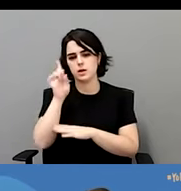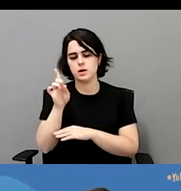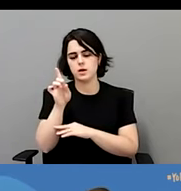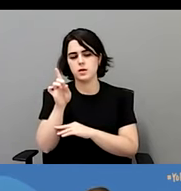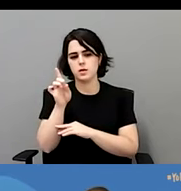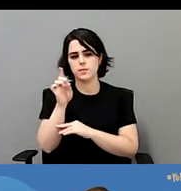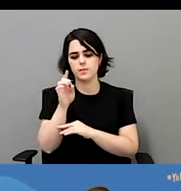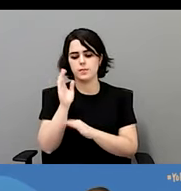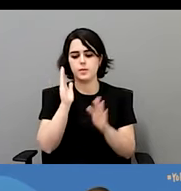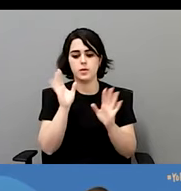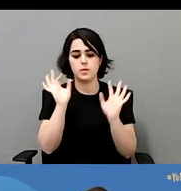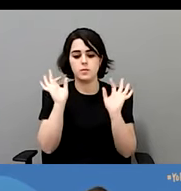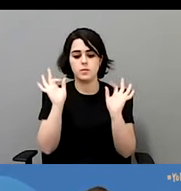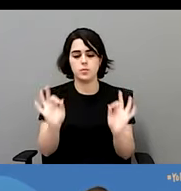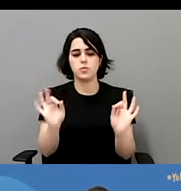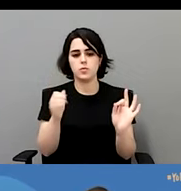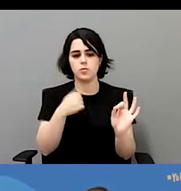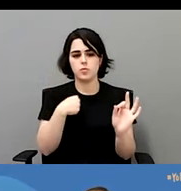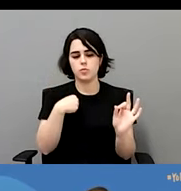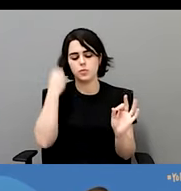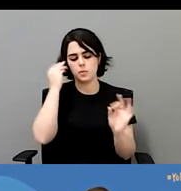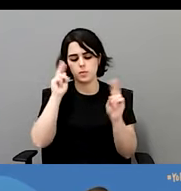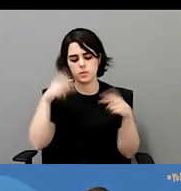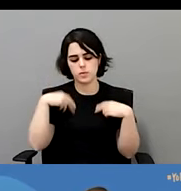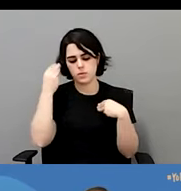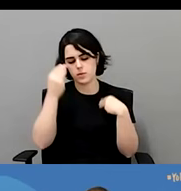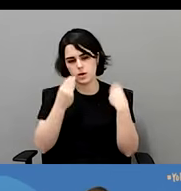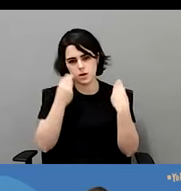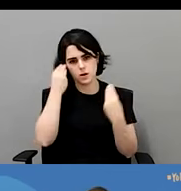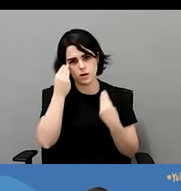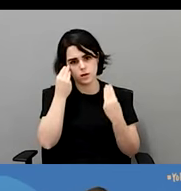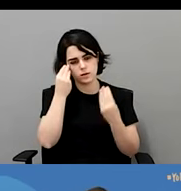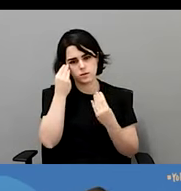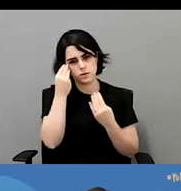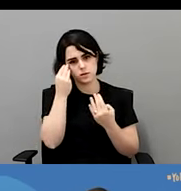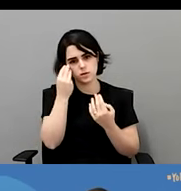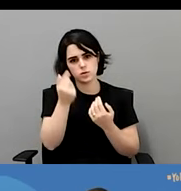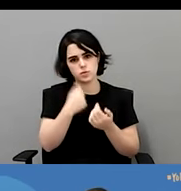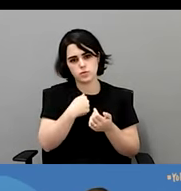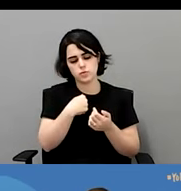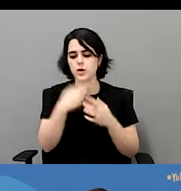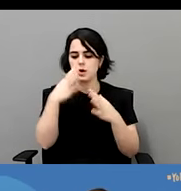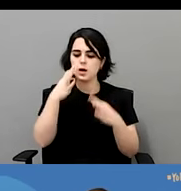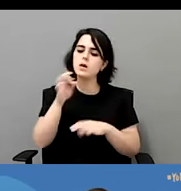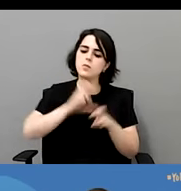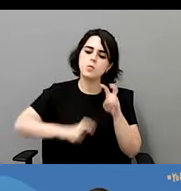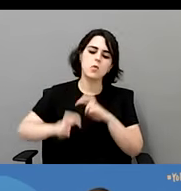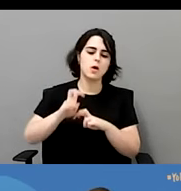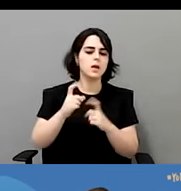ese momento, yo pensé que era lo que yo estaba buscando